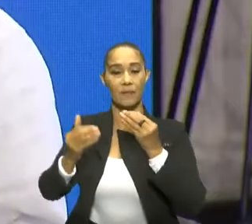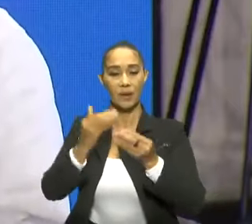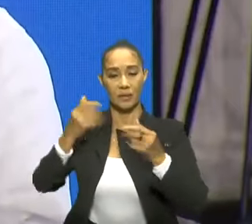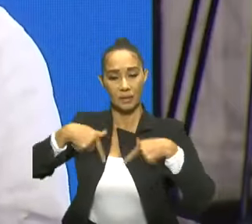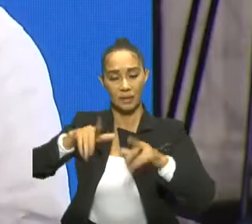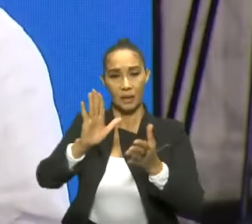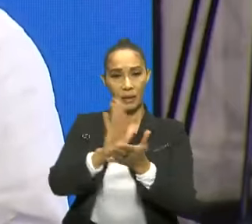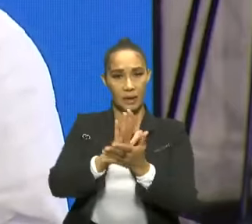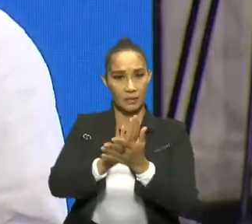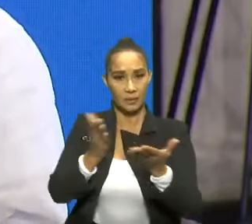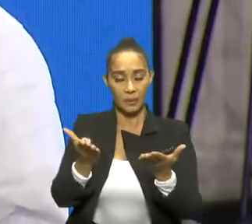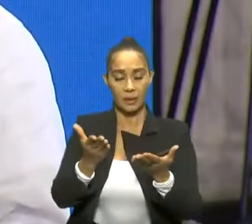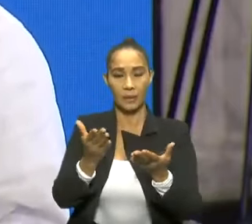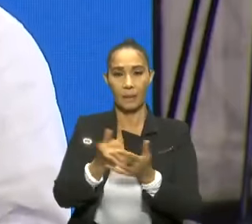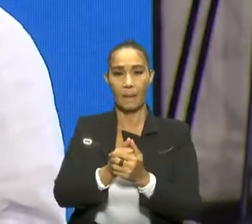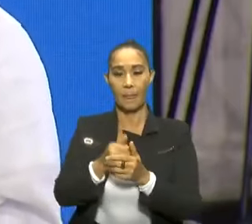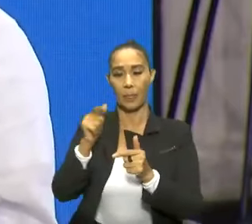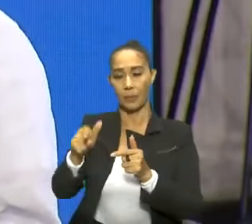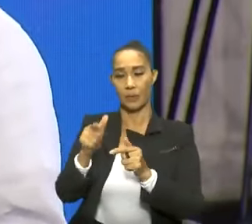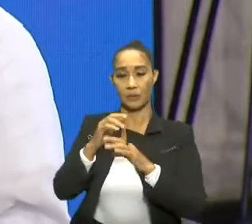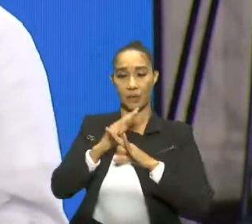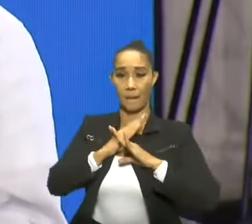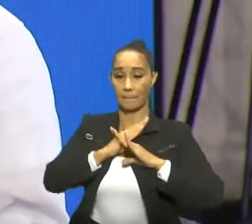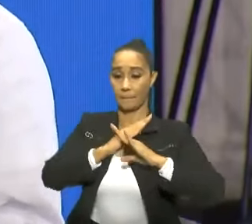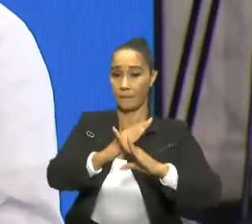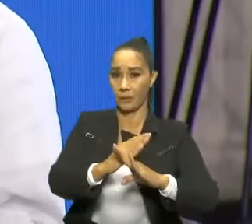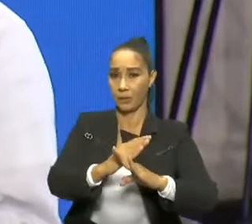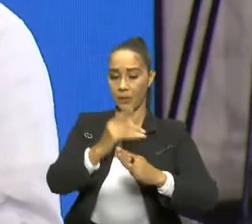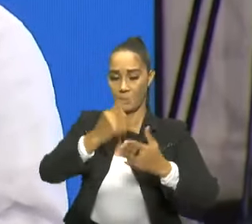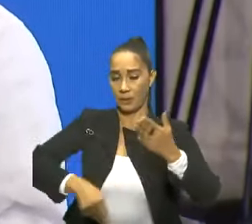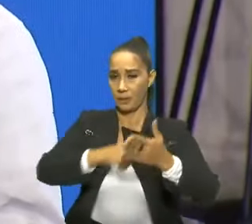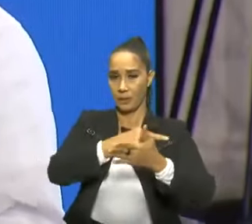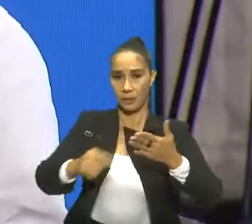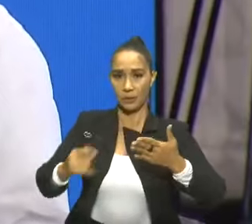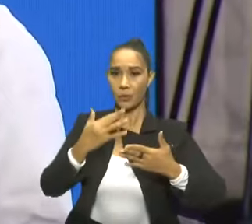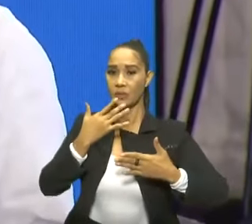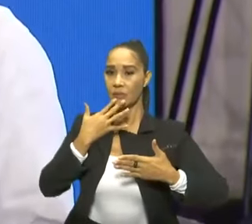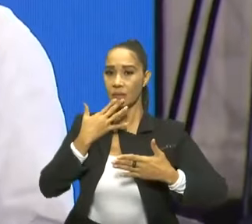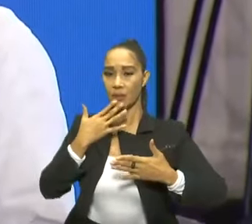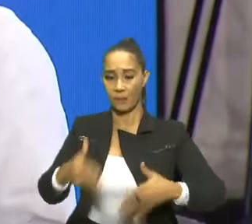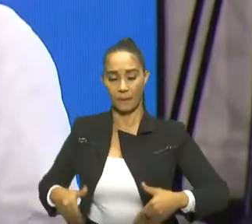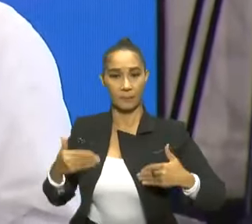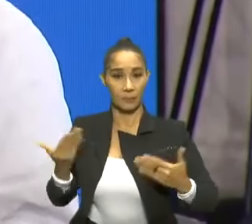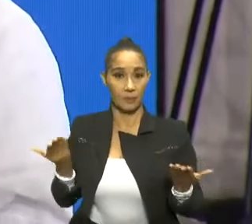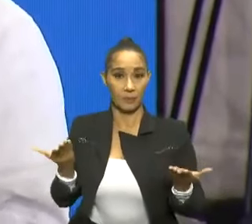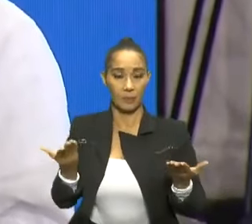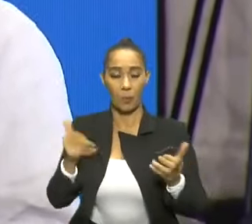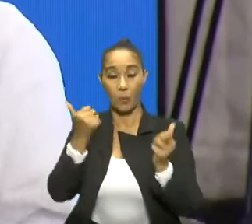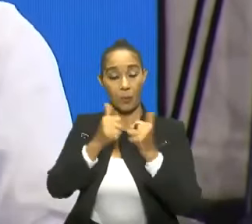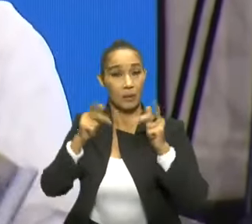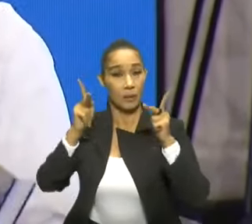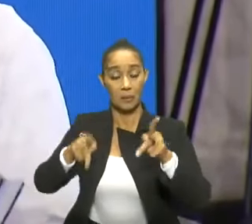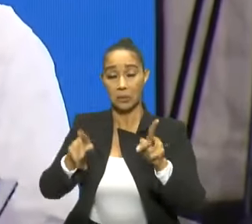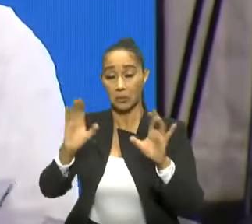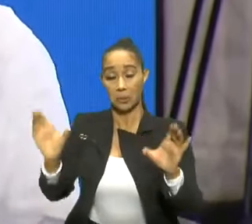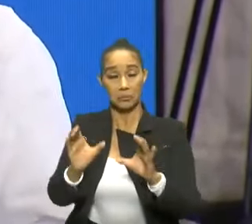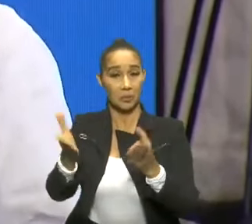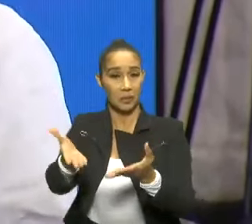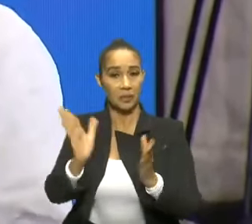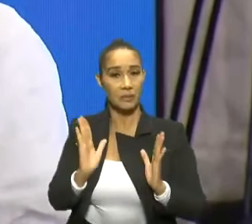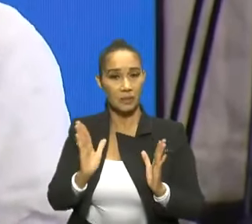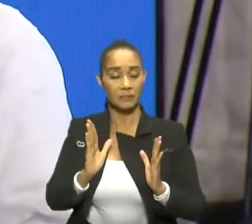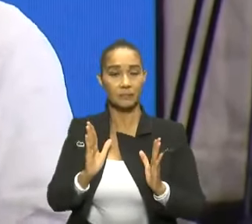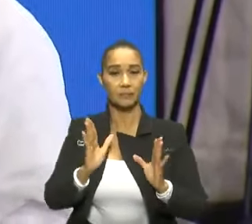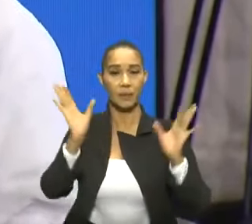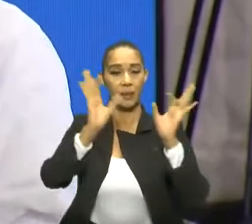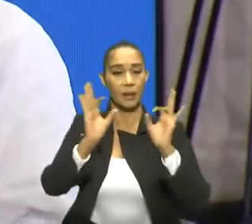ir a las escuelas. No es que sea prohibido que los demás utilicen ese color o ese pantalón. Cualquier persona lo puede hacer. Entonces,